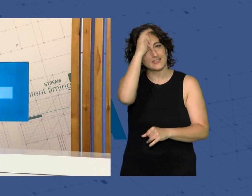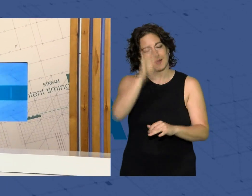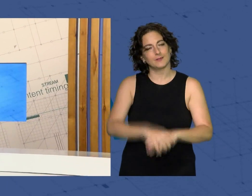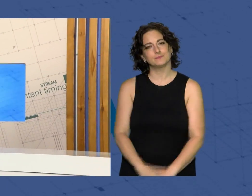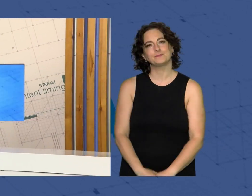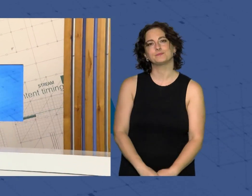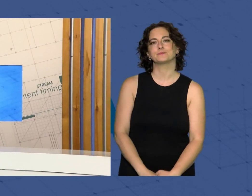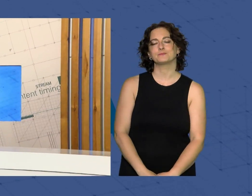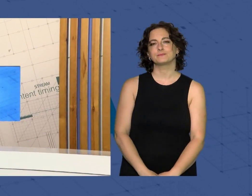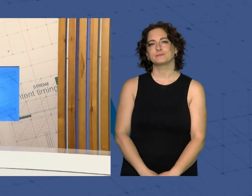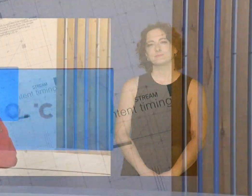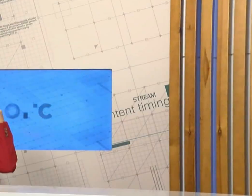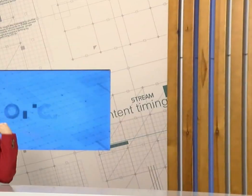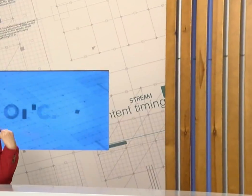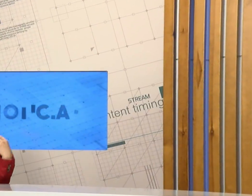¡Gracias!